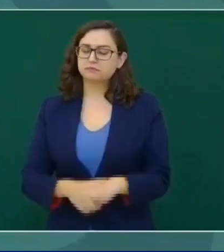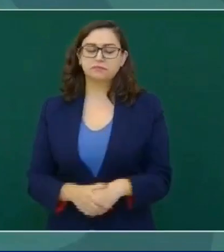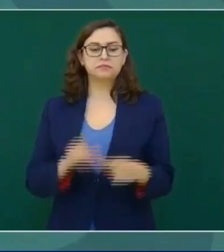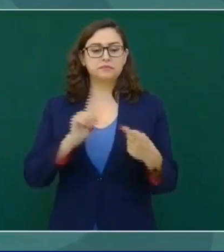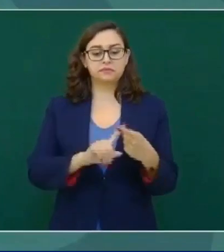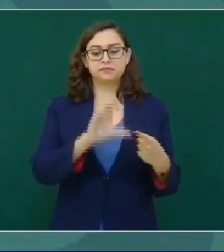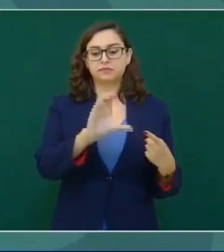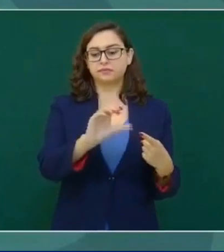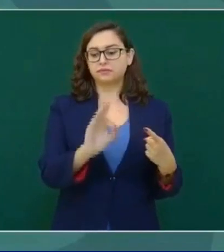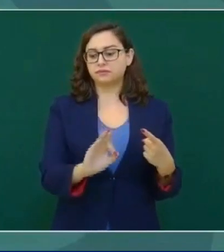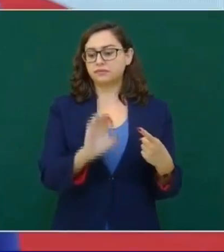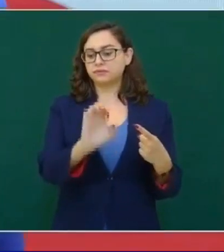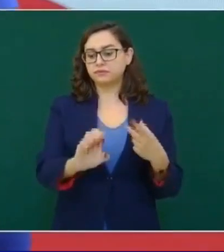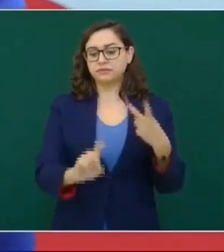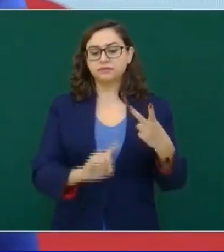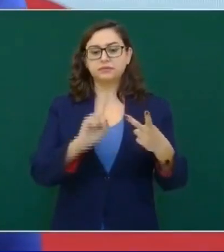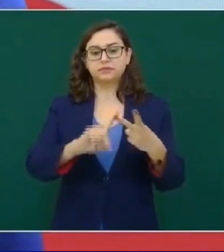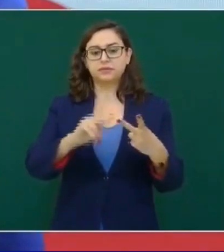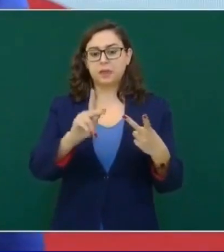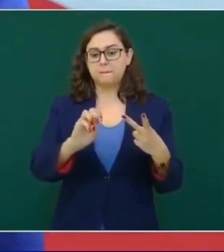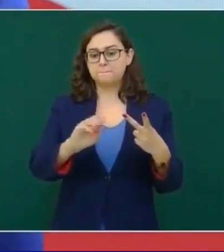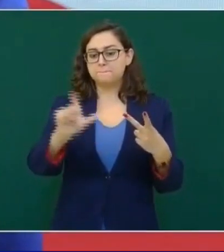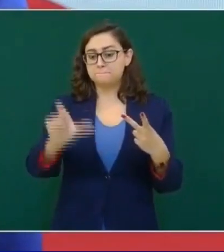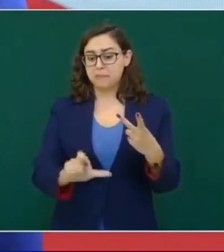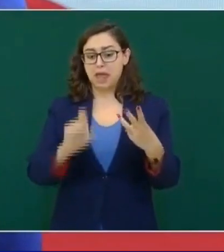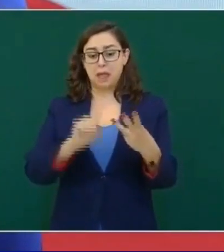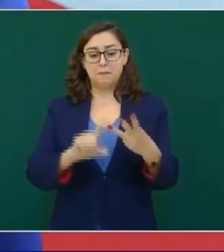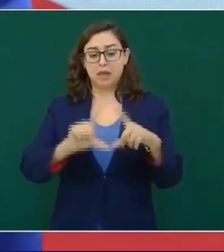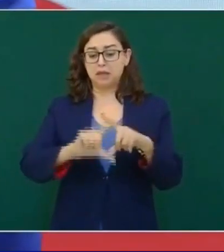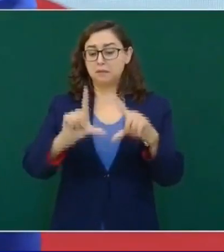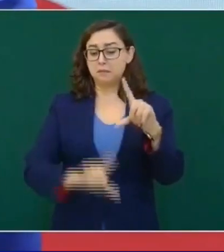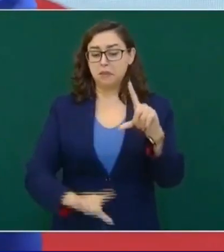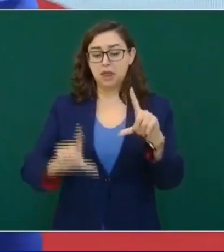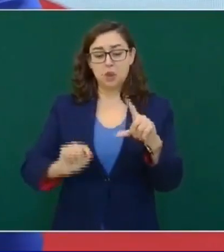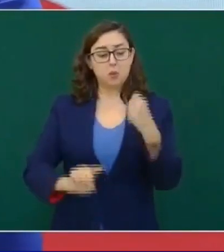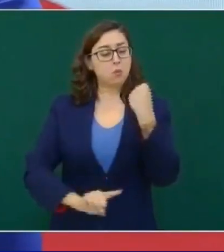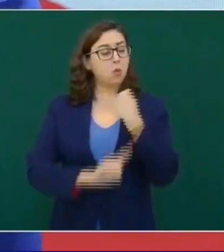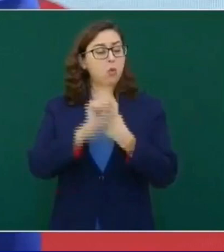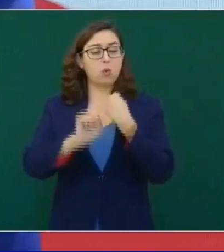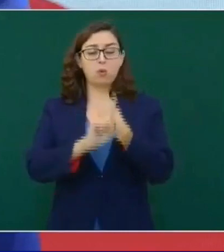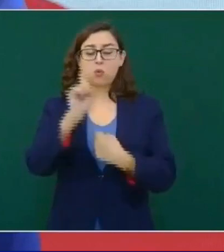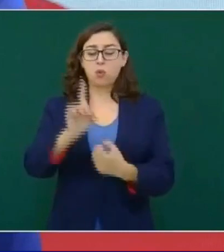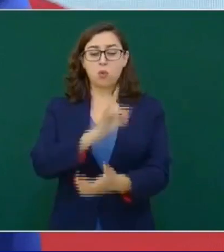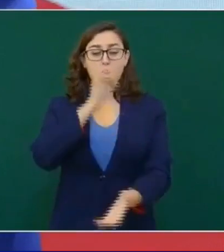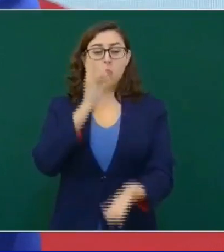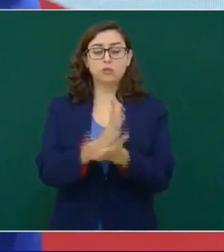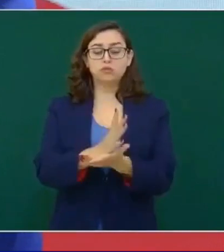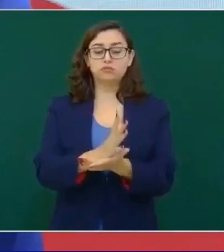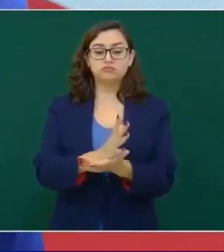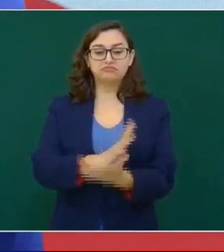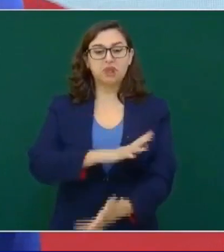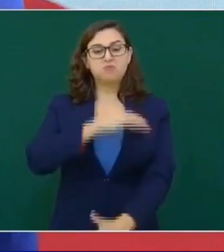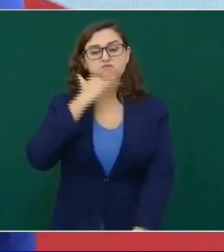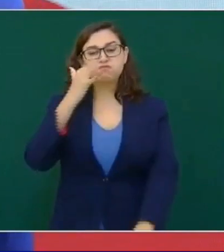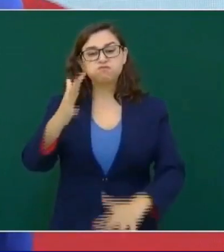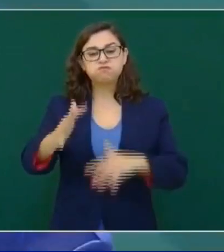de México es la corrupción, el saqueo de los llamados hombres de